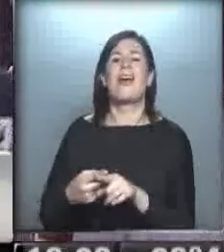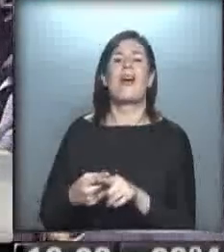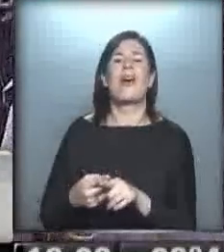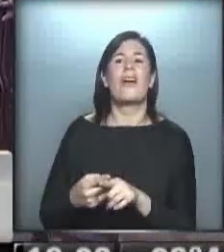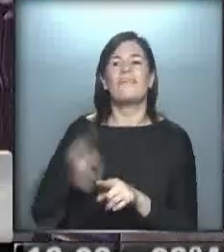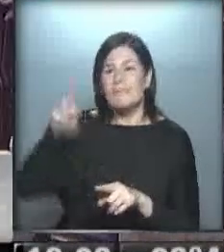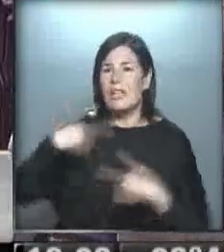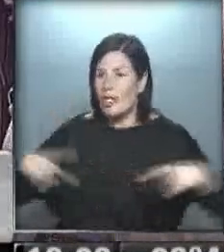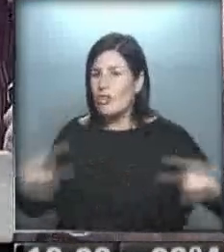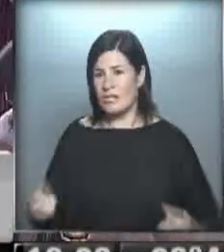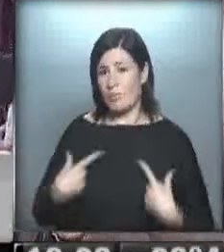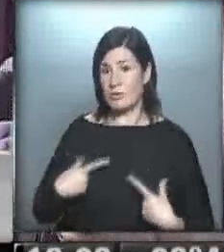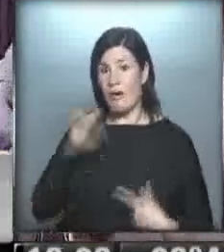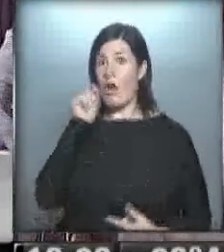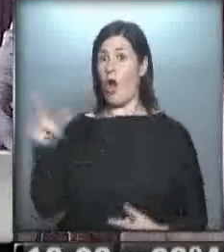lo que es.